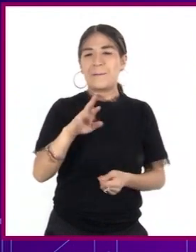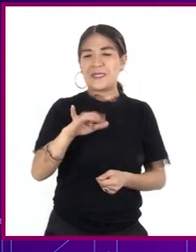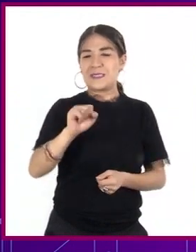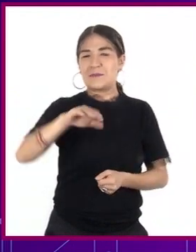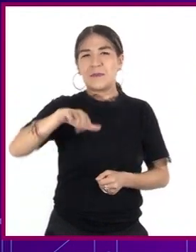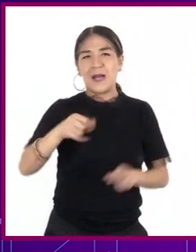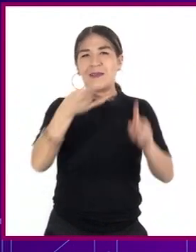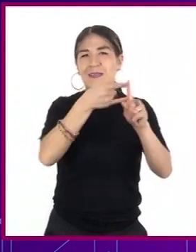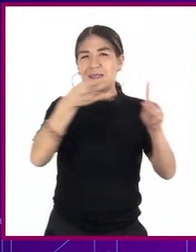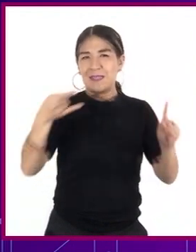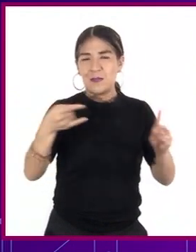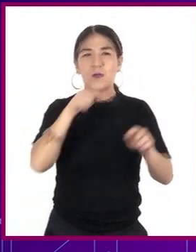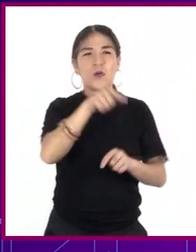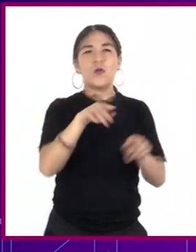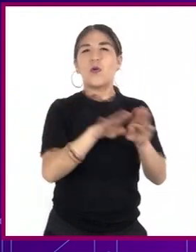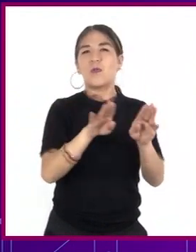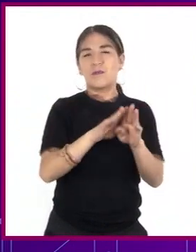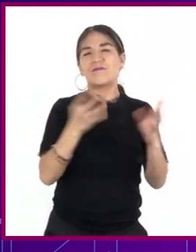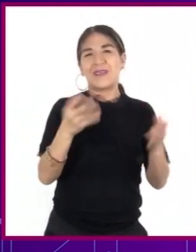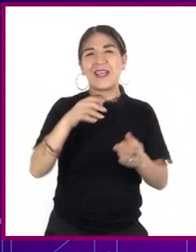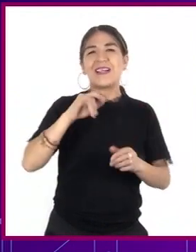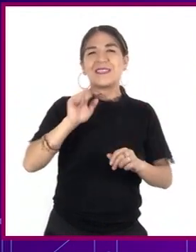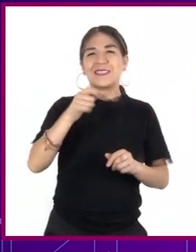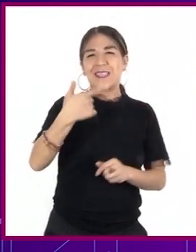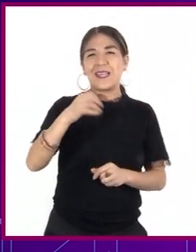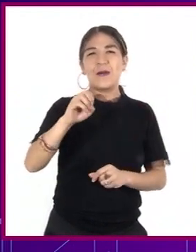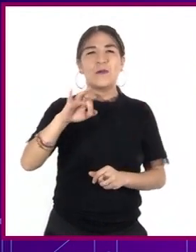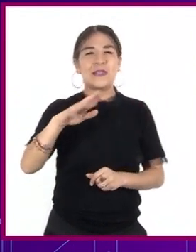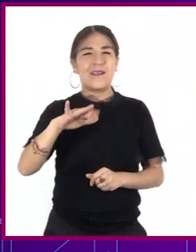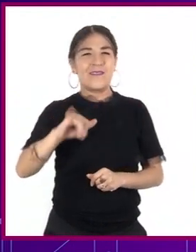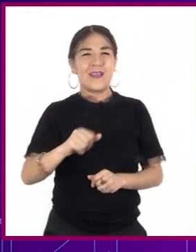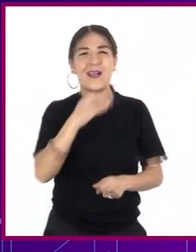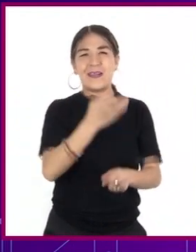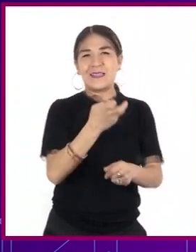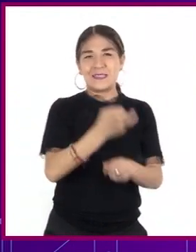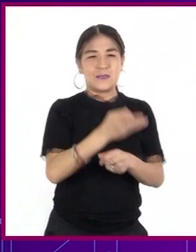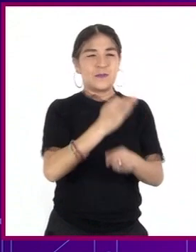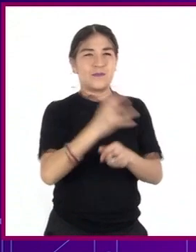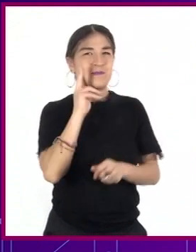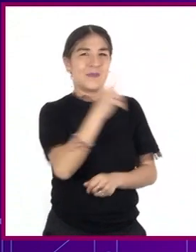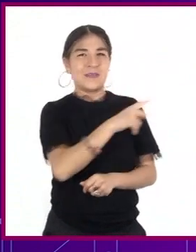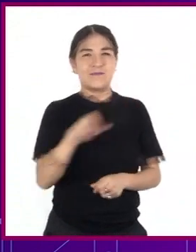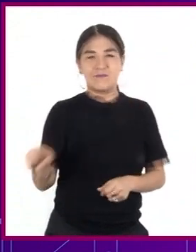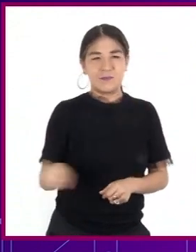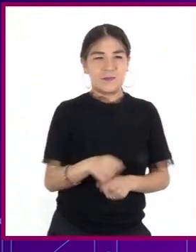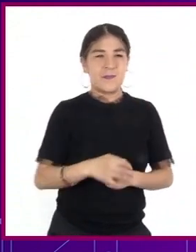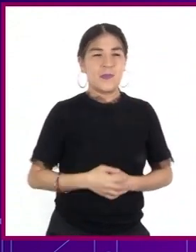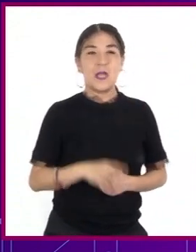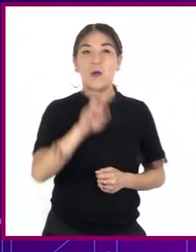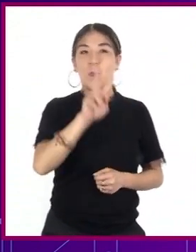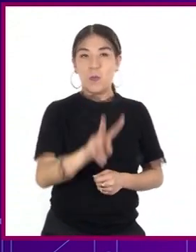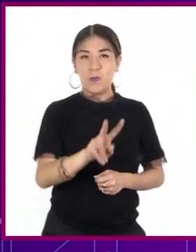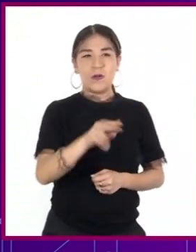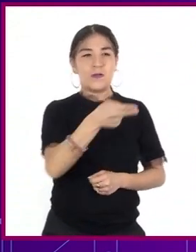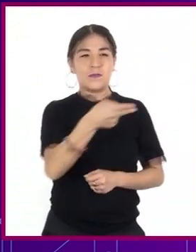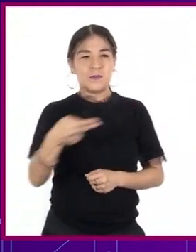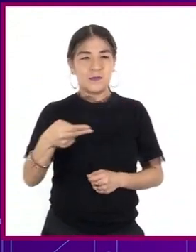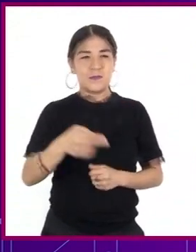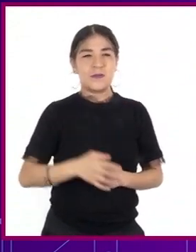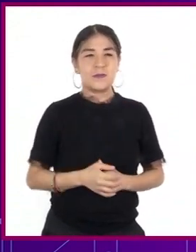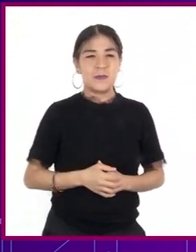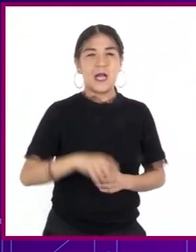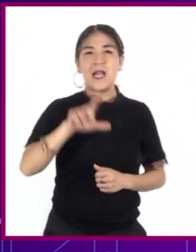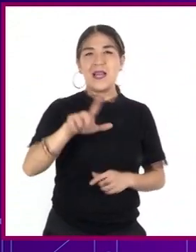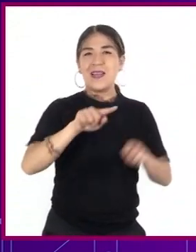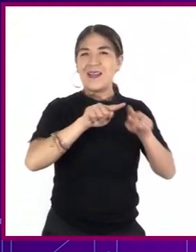rectangular, que es un cuerpo geométrico como el que se representa a la maleta. Volumen es igual a largo